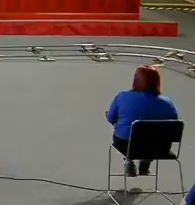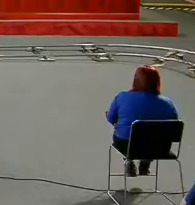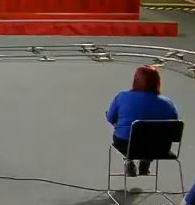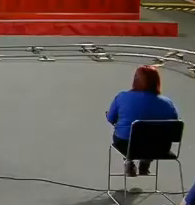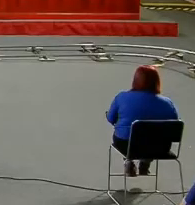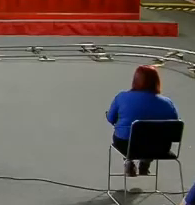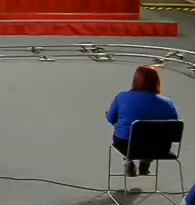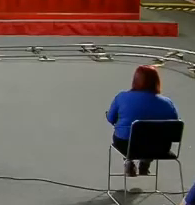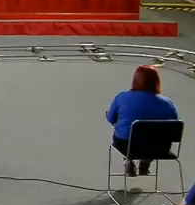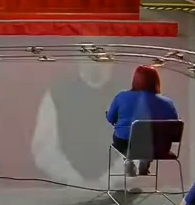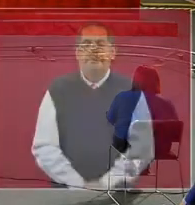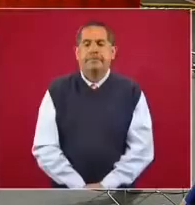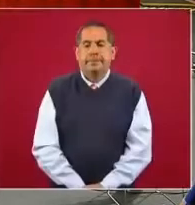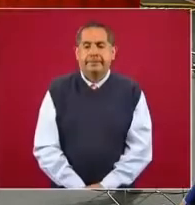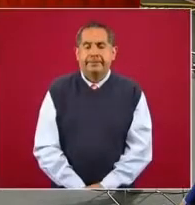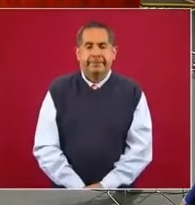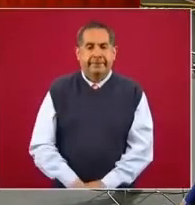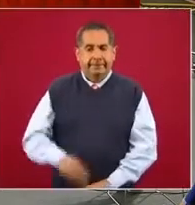Muy buenas noches.